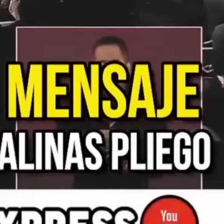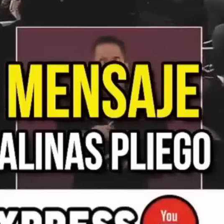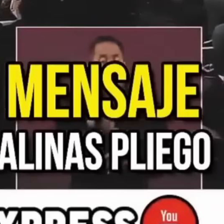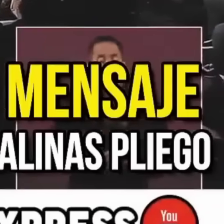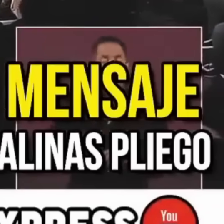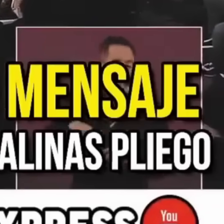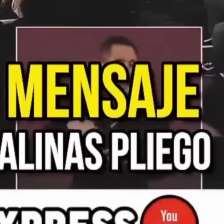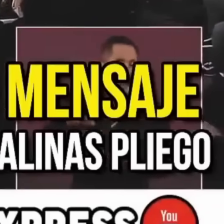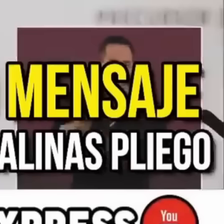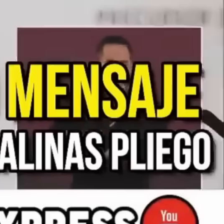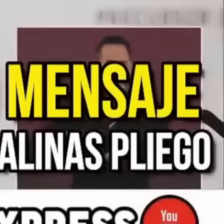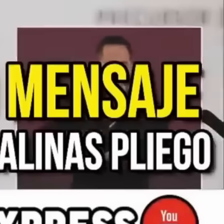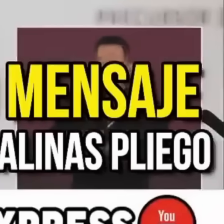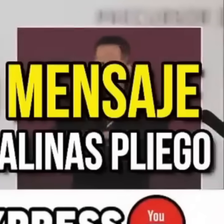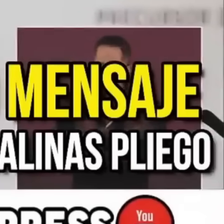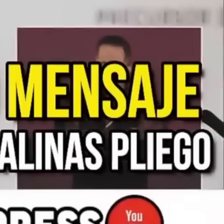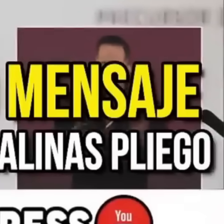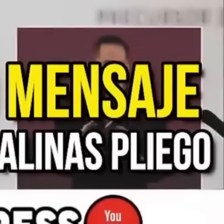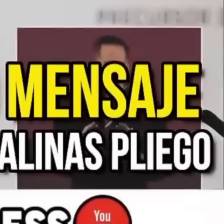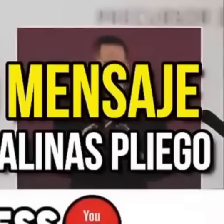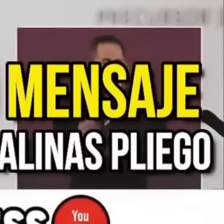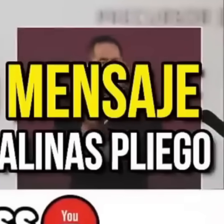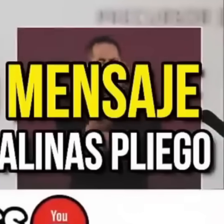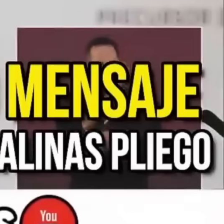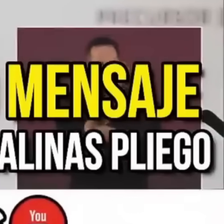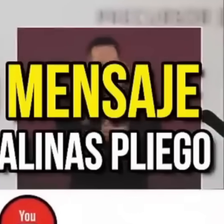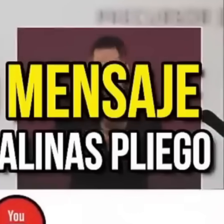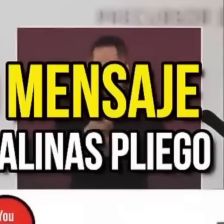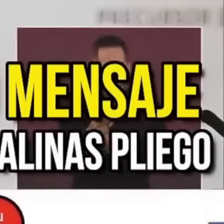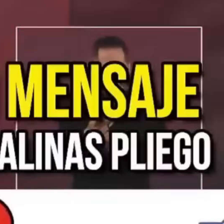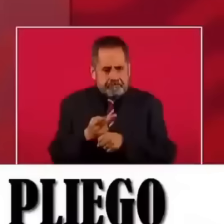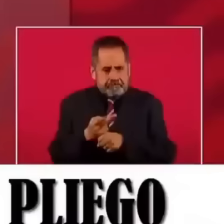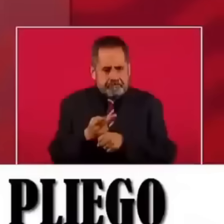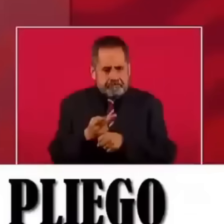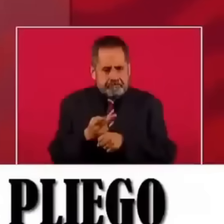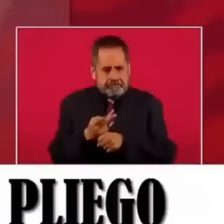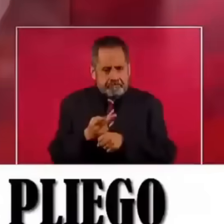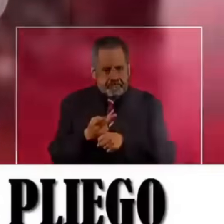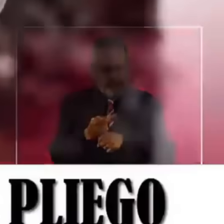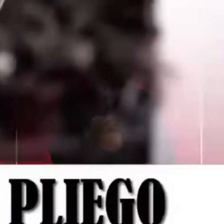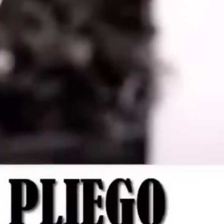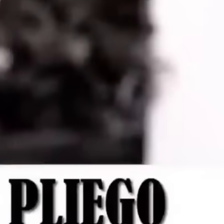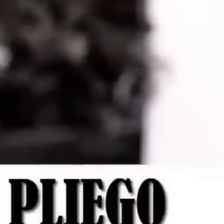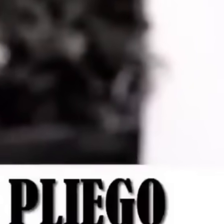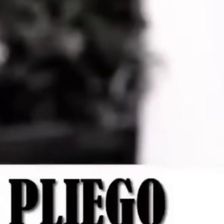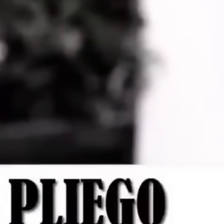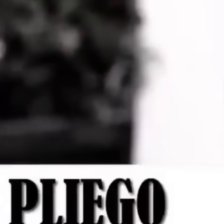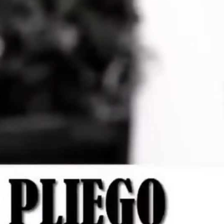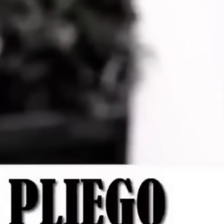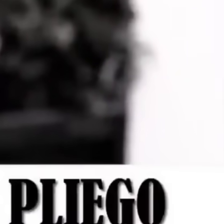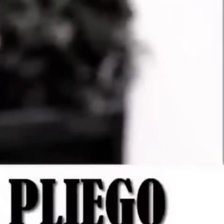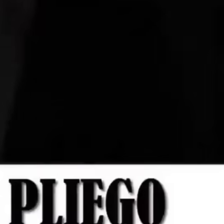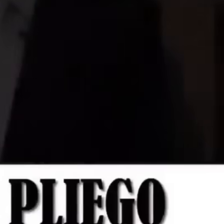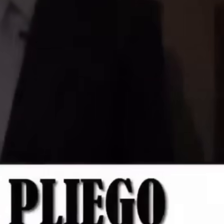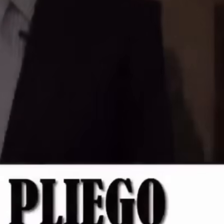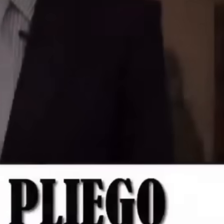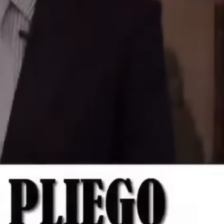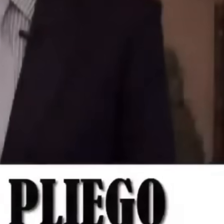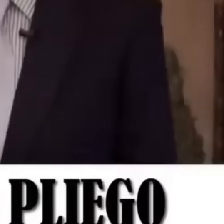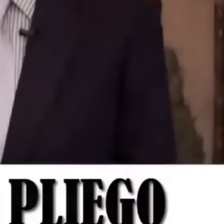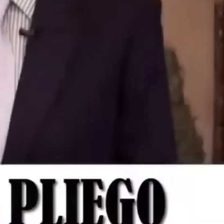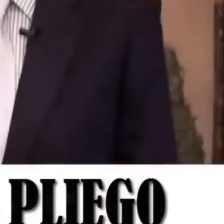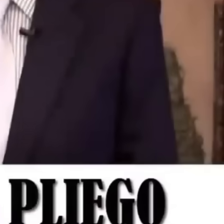otros gobiernos. Entonces, se está haciendo toda una investigación. Por supuesto que esto no le gustó nada